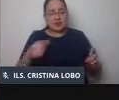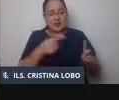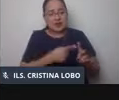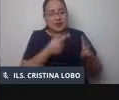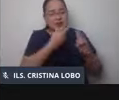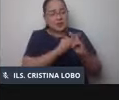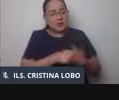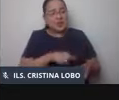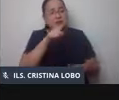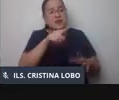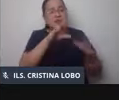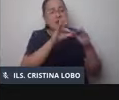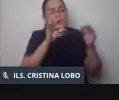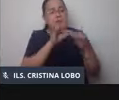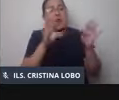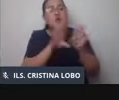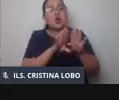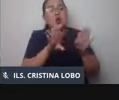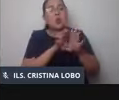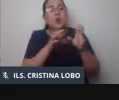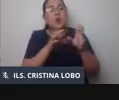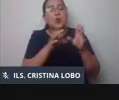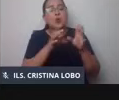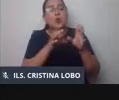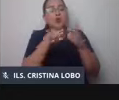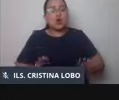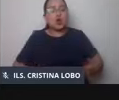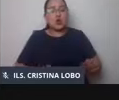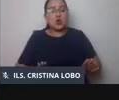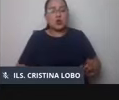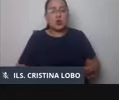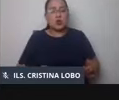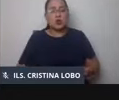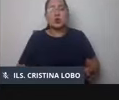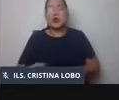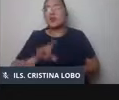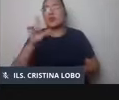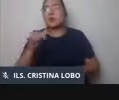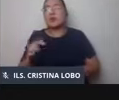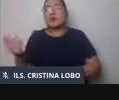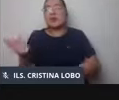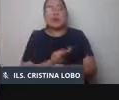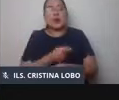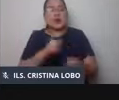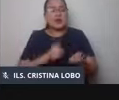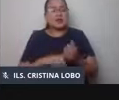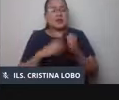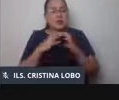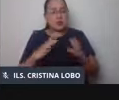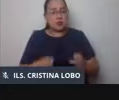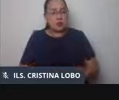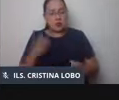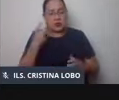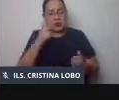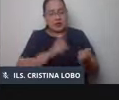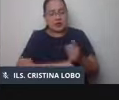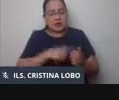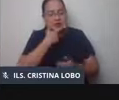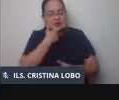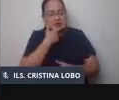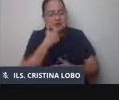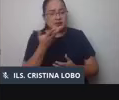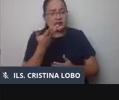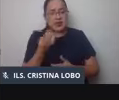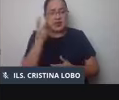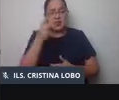conducta y cómo se refleja en los organismos, ¿no? Está en inglés, entonces, bueno, ahí está muy, muy